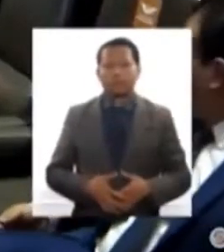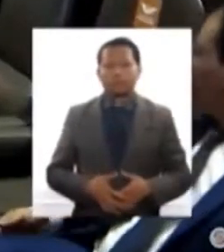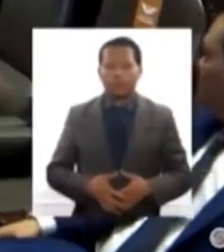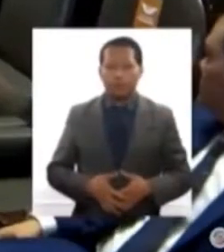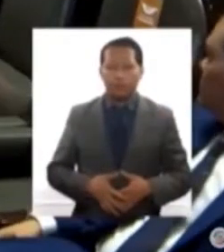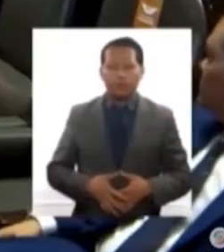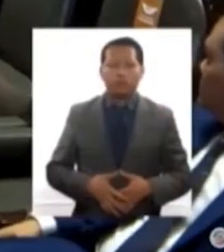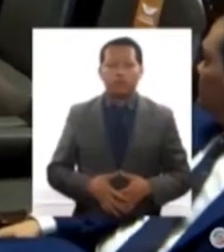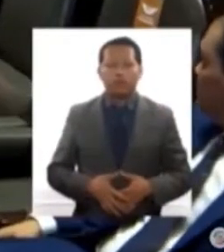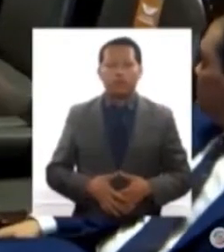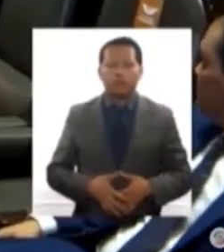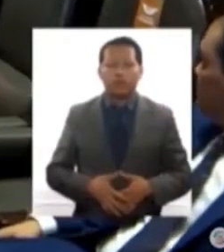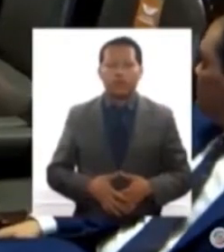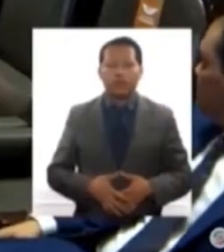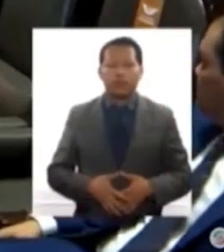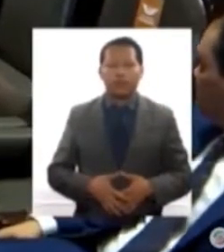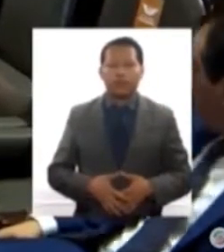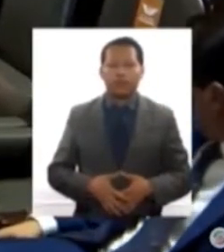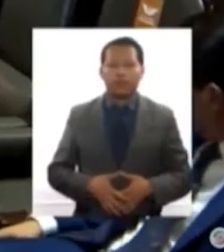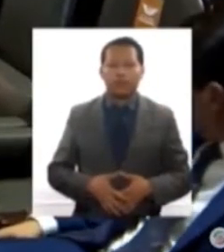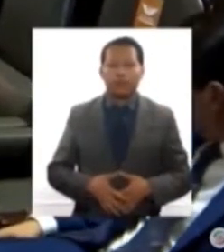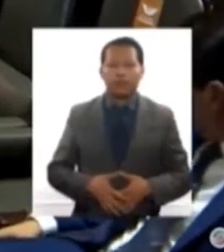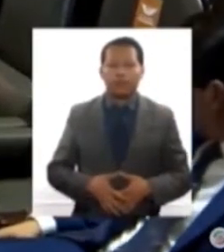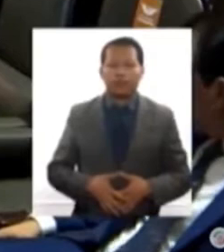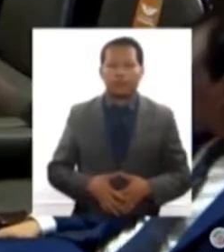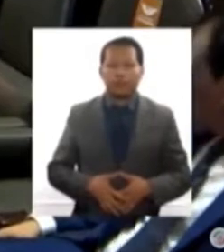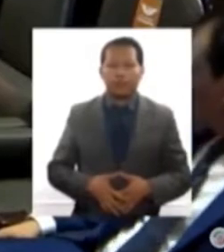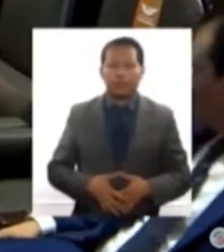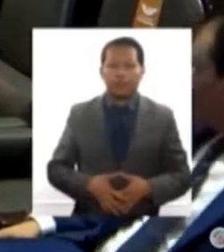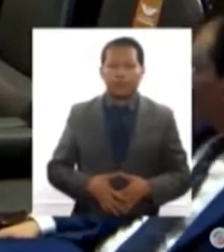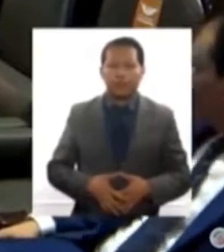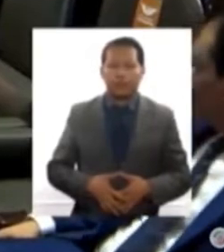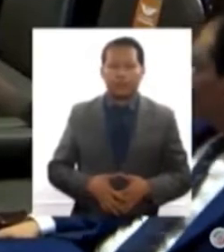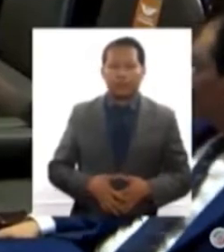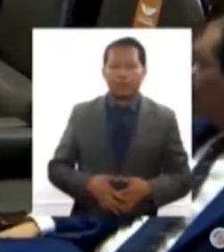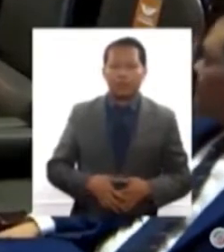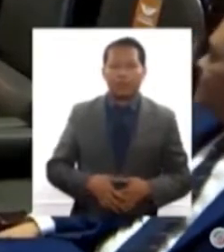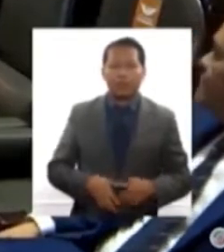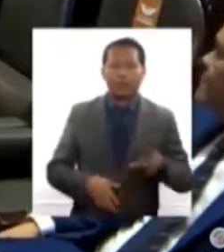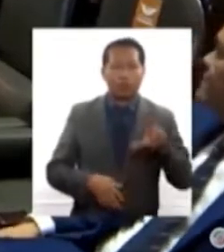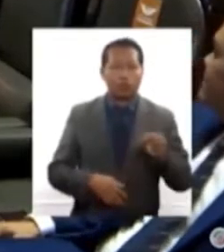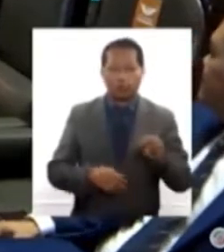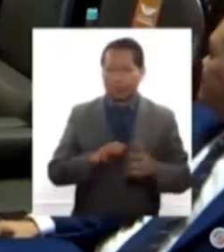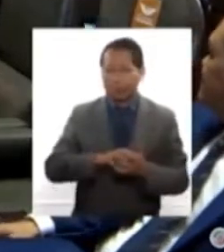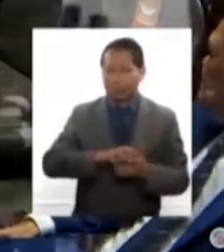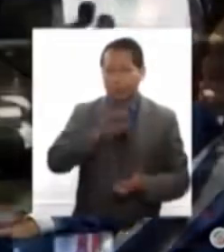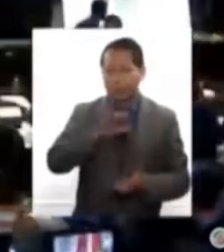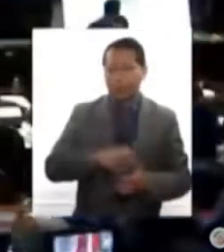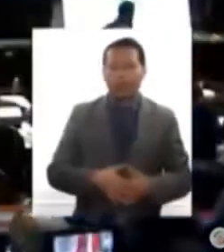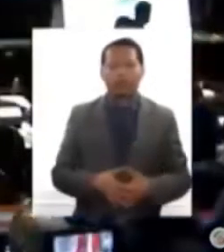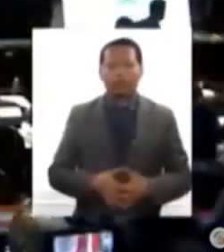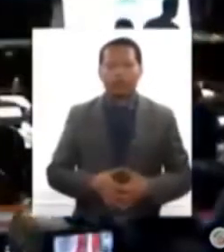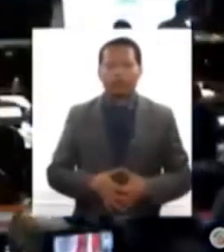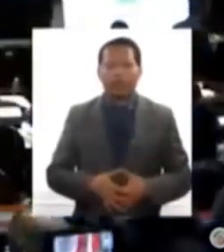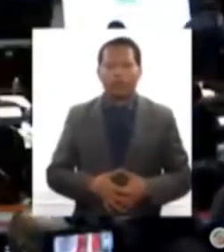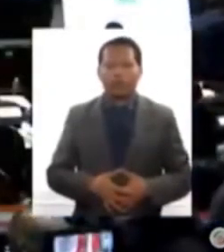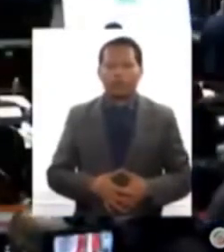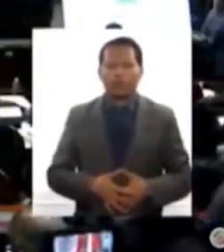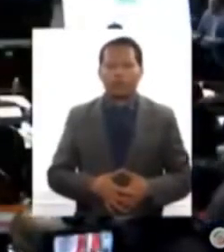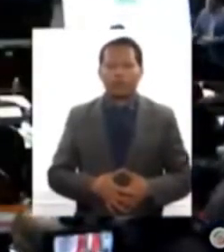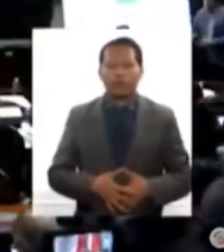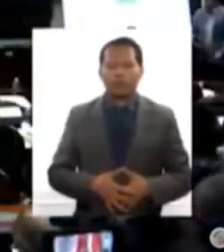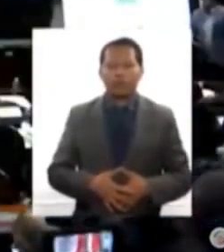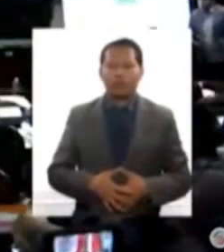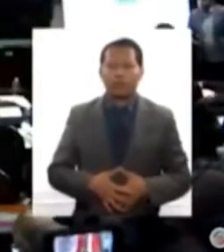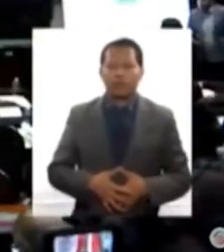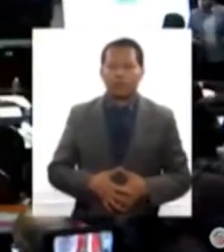poder hablar. Le expliqué que, porque me tocó presidir a mí, le expliqué que el reglamento era este,